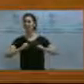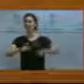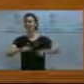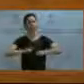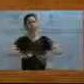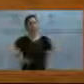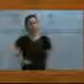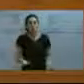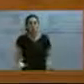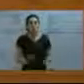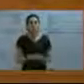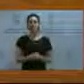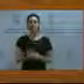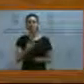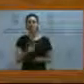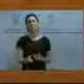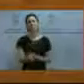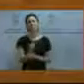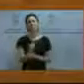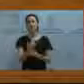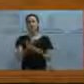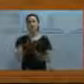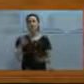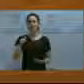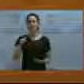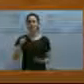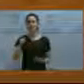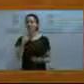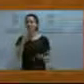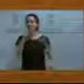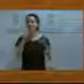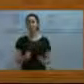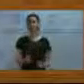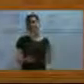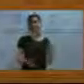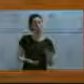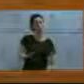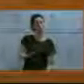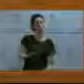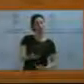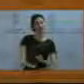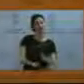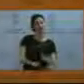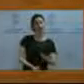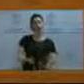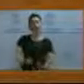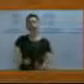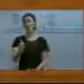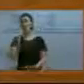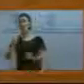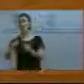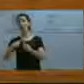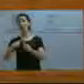Quizás algunos de ustedes no lo crean, pero era Engels quien decía que una onza de acción tiene más valor que una tonelada de